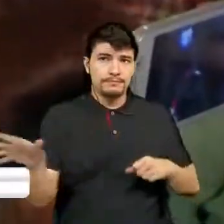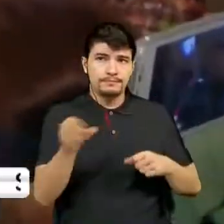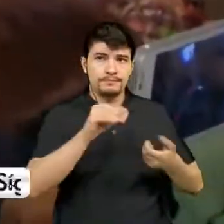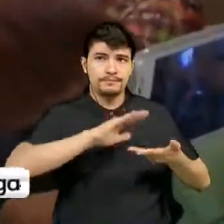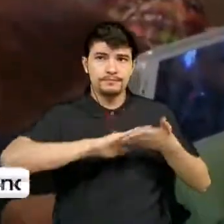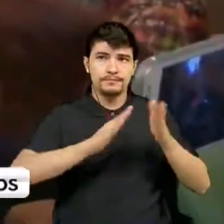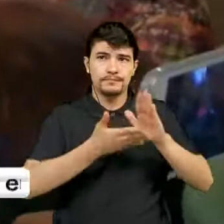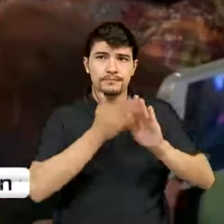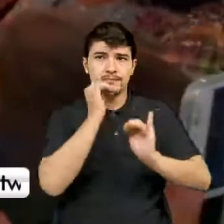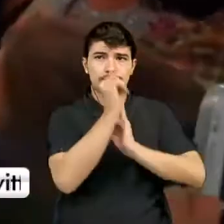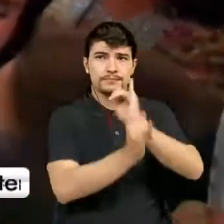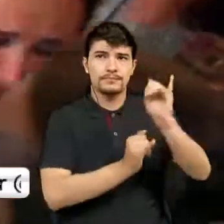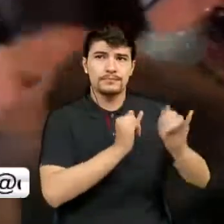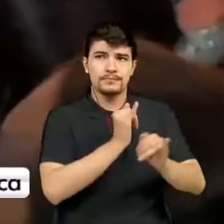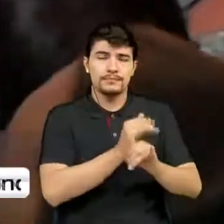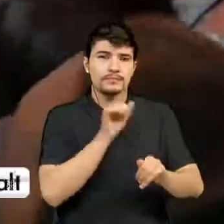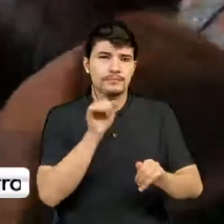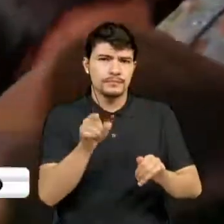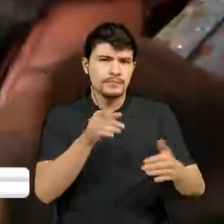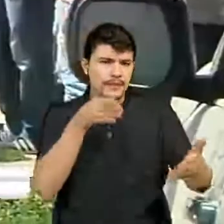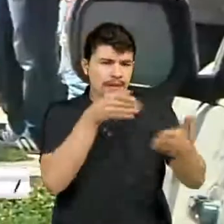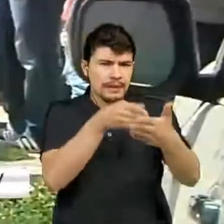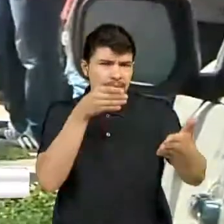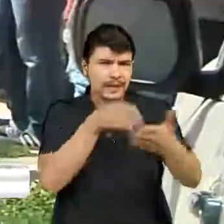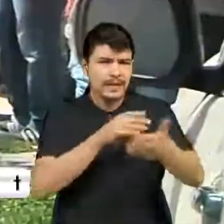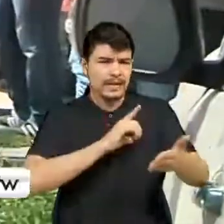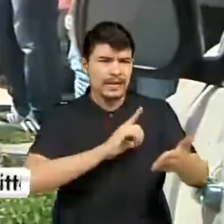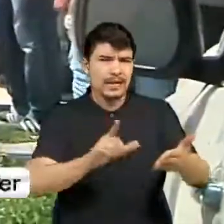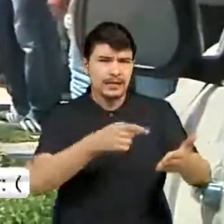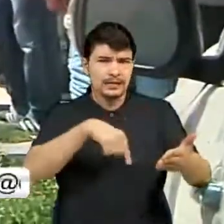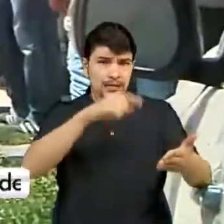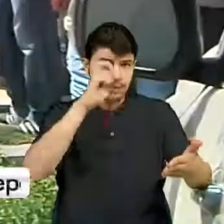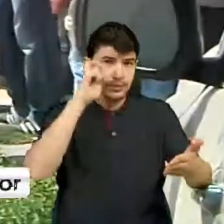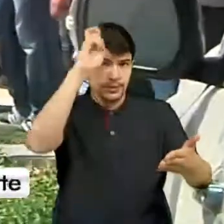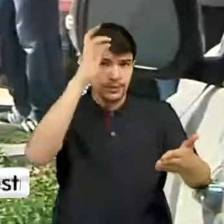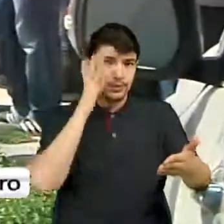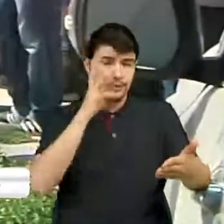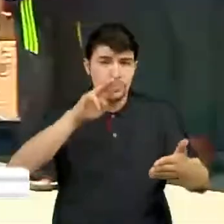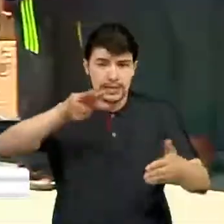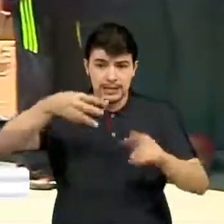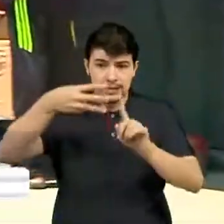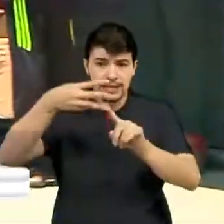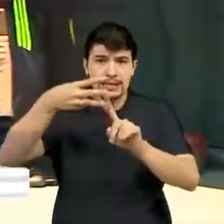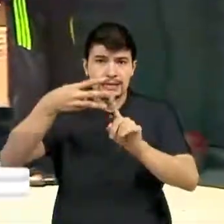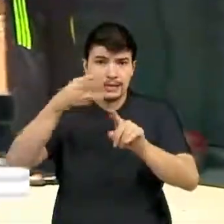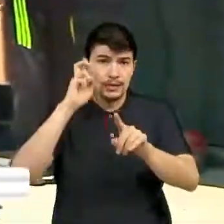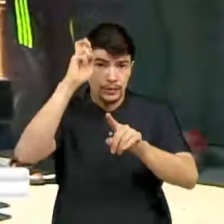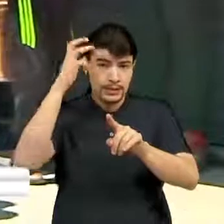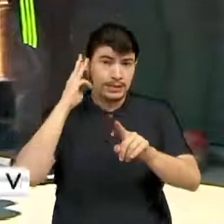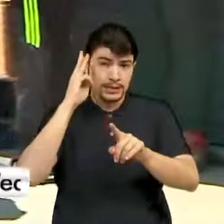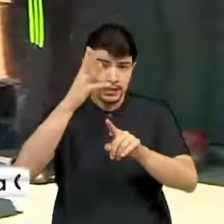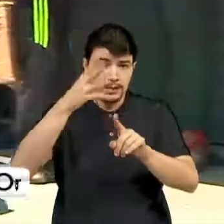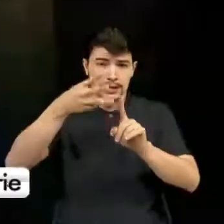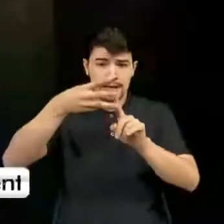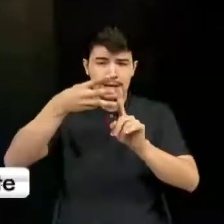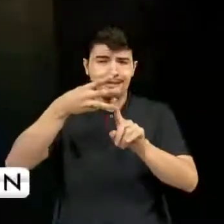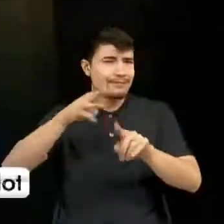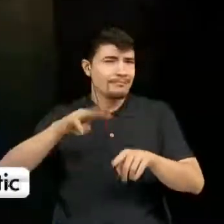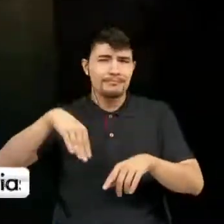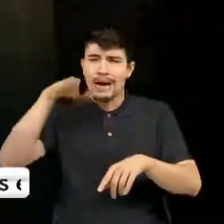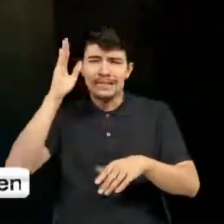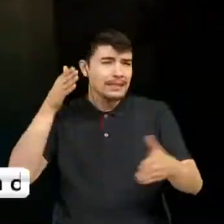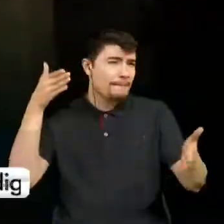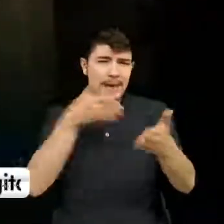internacional ante las cifras de amenazas a líderes que colocan al norte de santander como el tercero con mayor cifras que juegan un rol muy importante